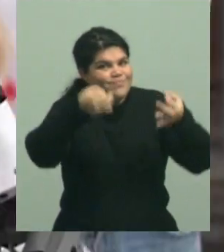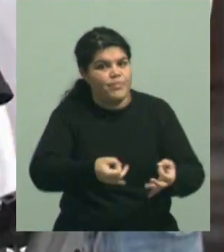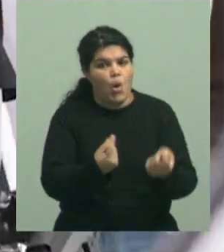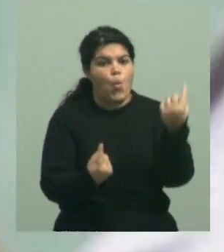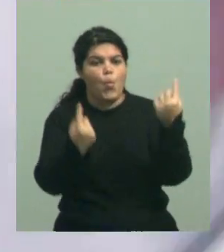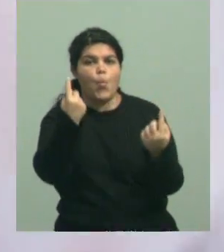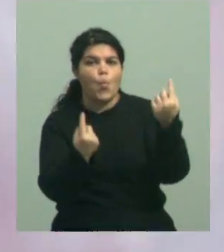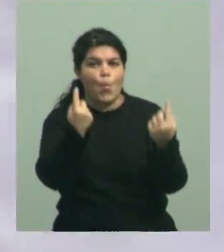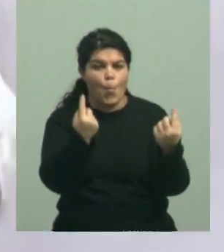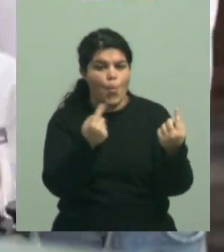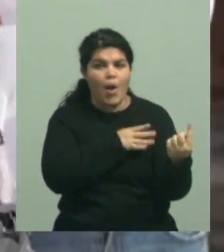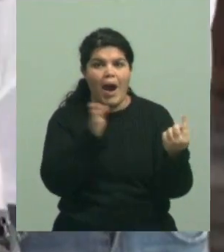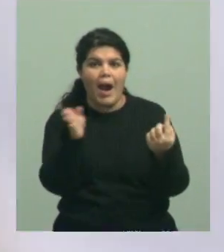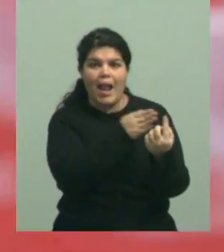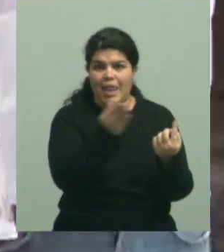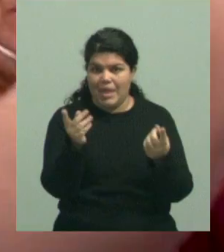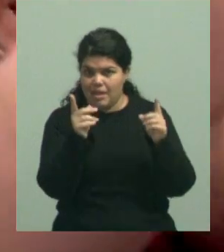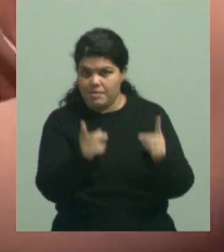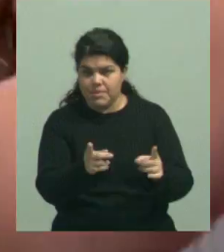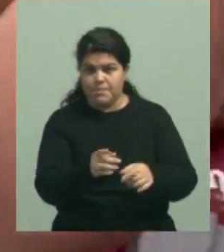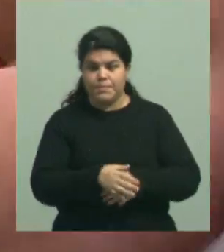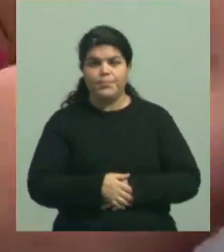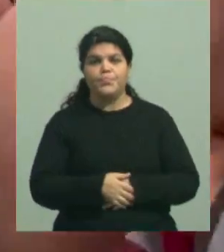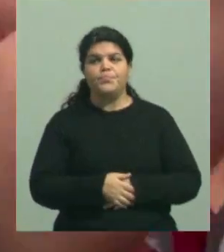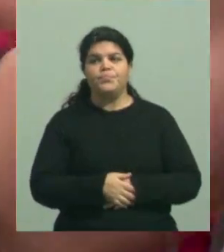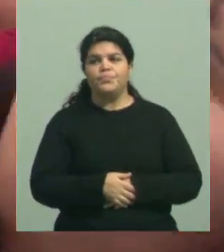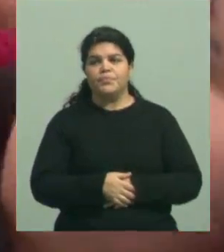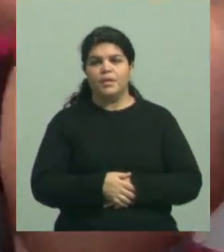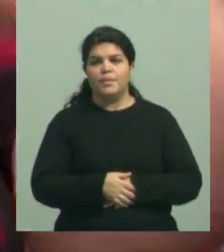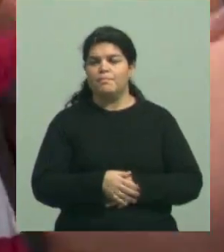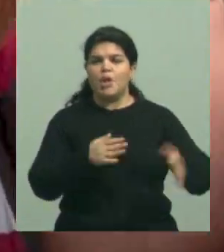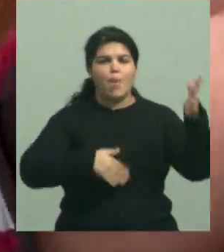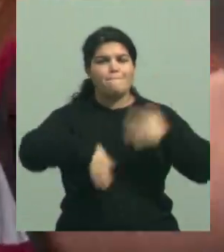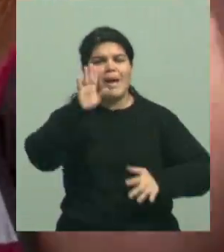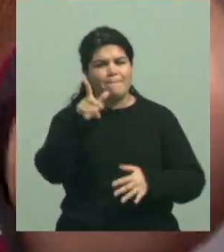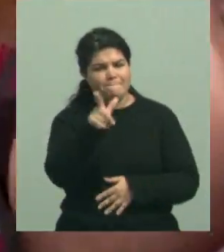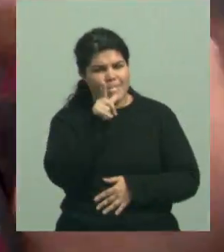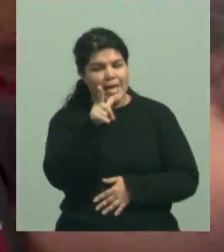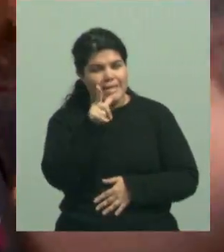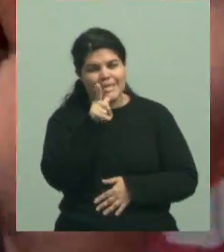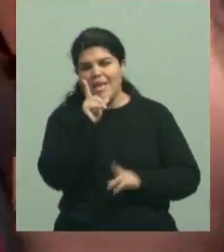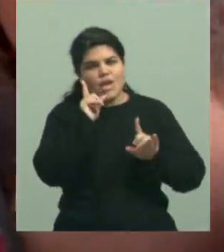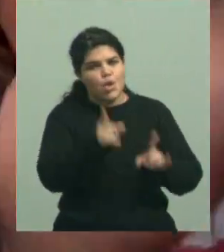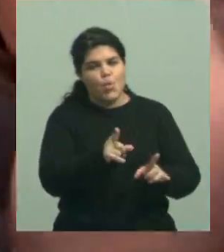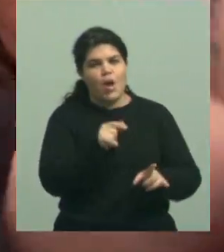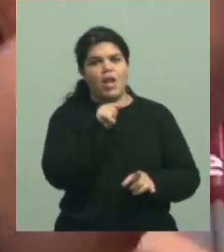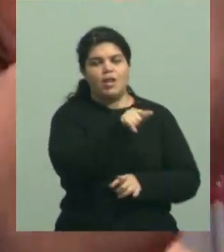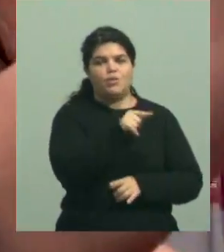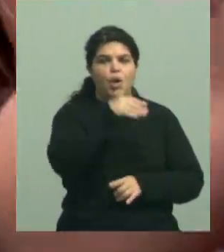salvo algo muy extraño, va a estar la continuidad de esta coalición morena con